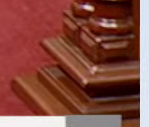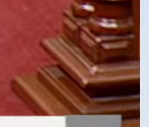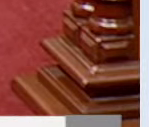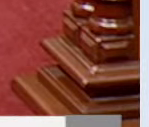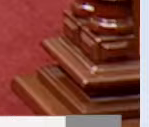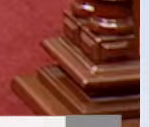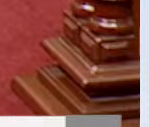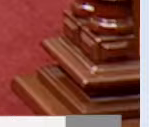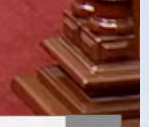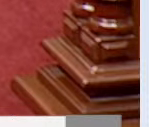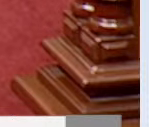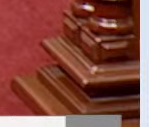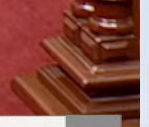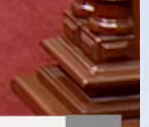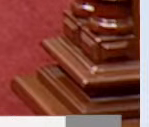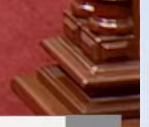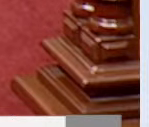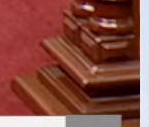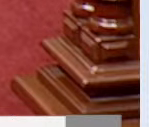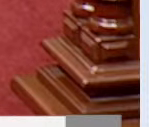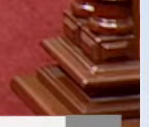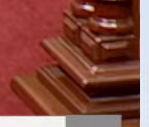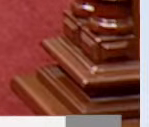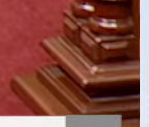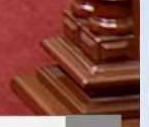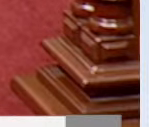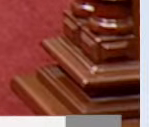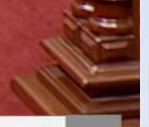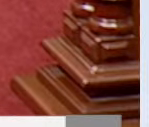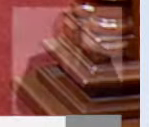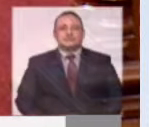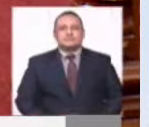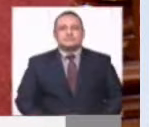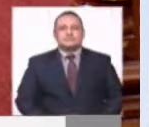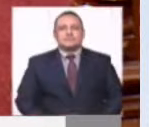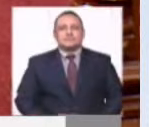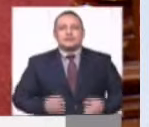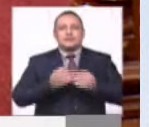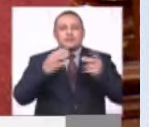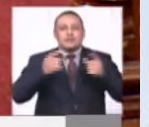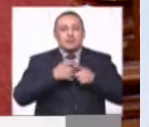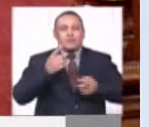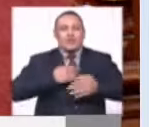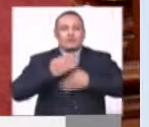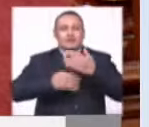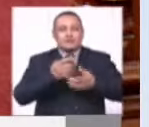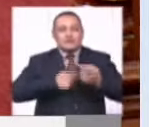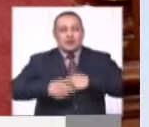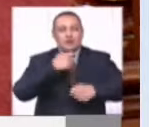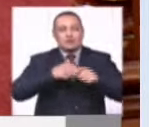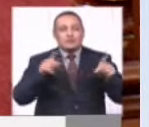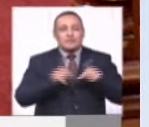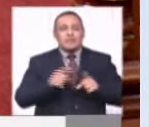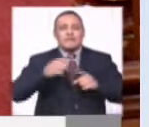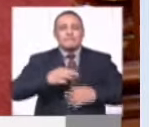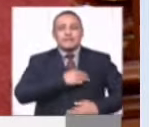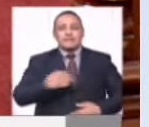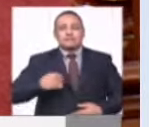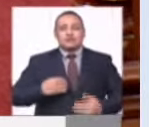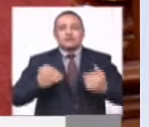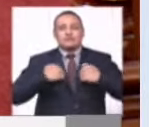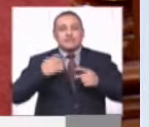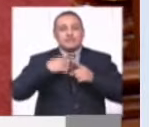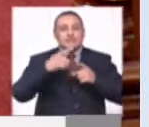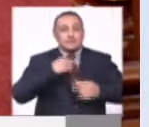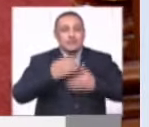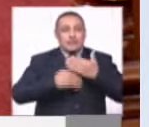Lamentablemente, es bien difícil desarrollar política pública para pequeños productores. El Ministerio tiene ciertos avances, como el